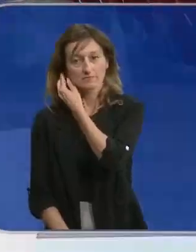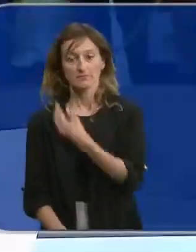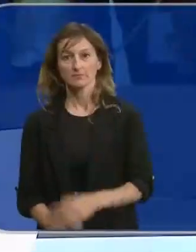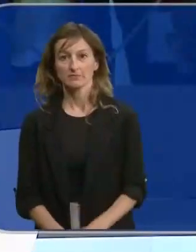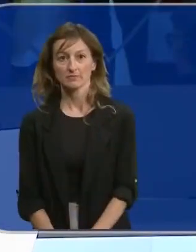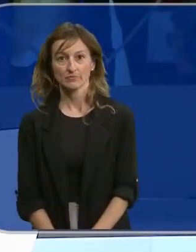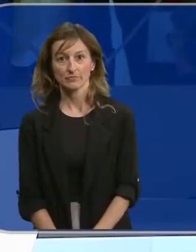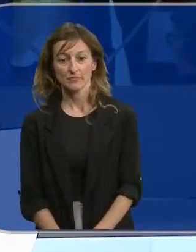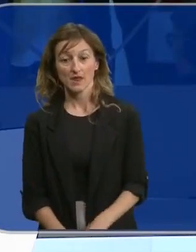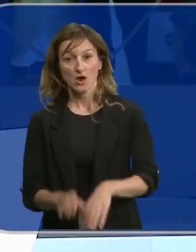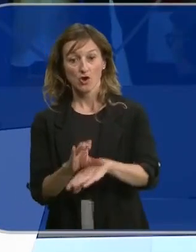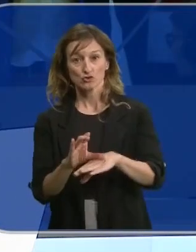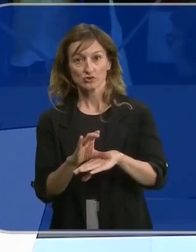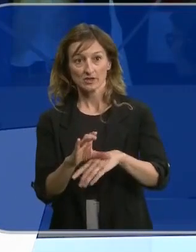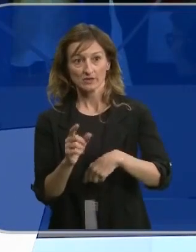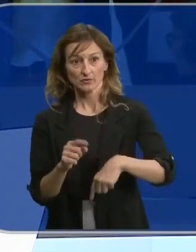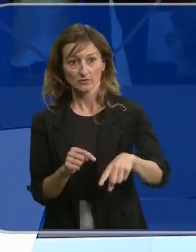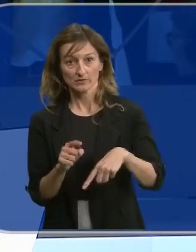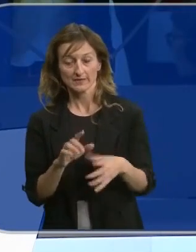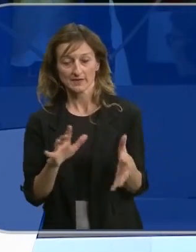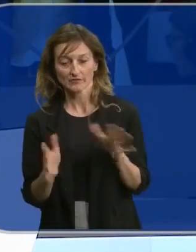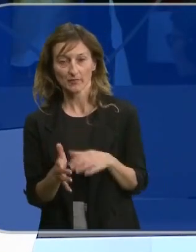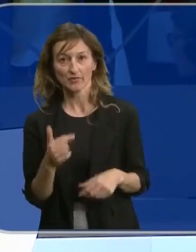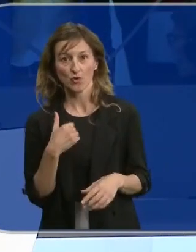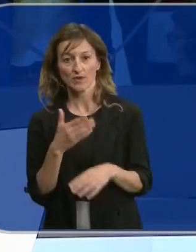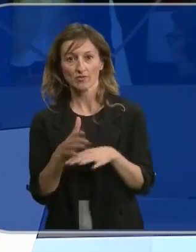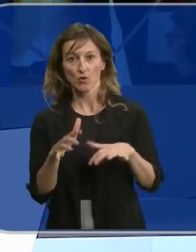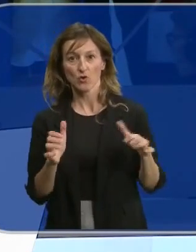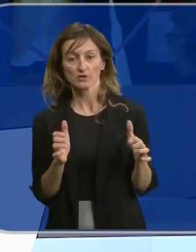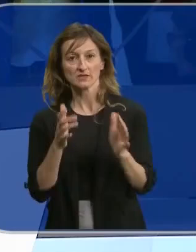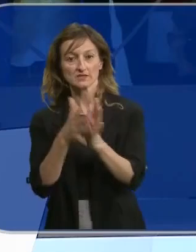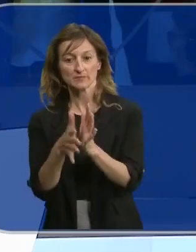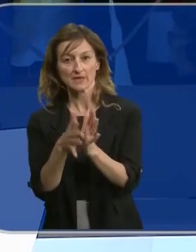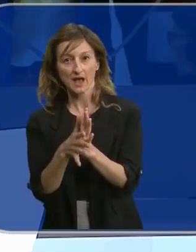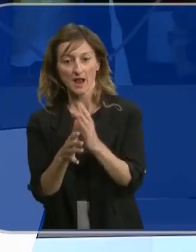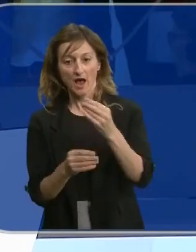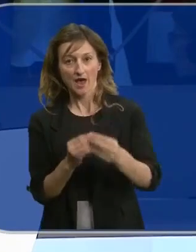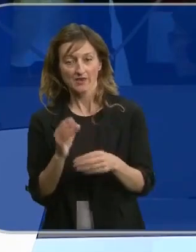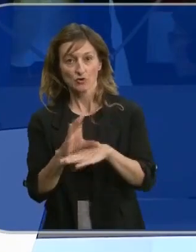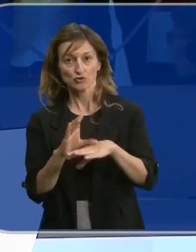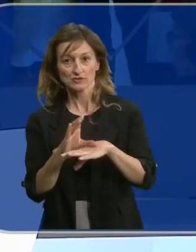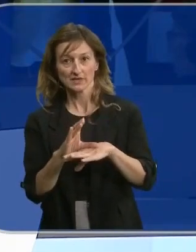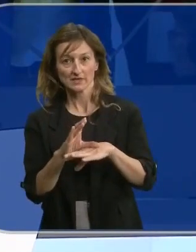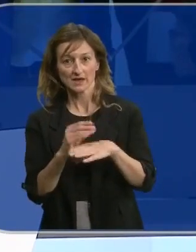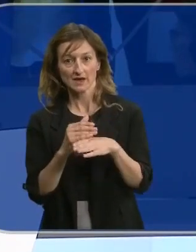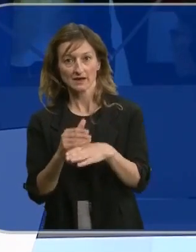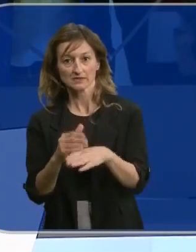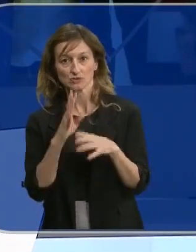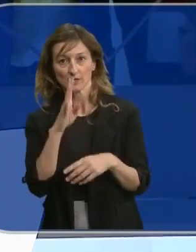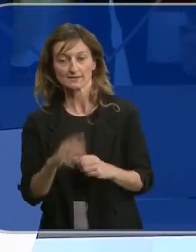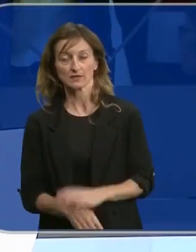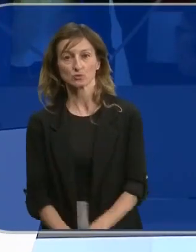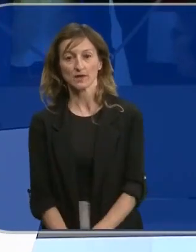malware el consejero de movilidad y transformación ha comparecido hoy en las cortes para explicar las actuaciones de la consejería para el resto de la